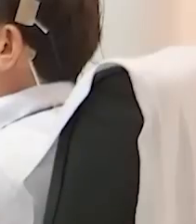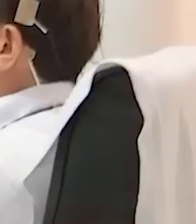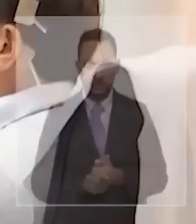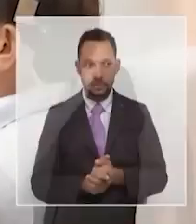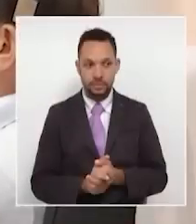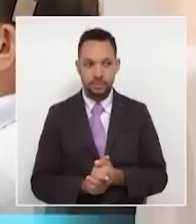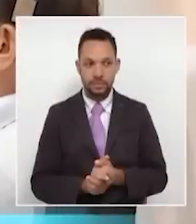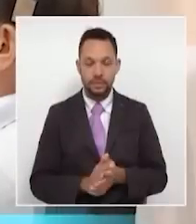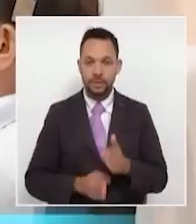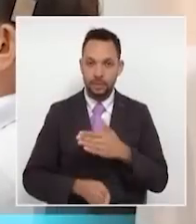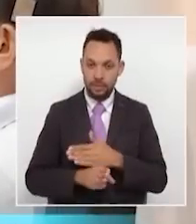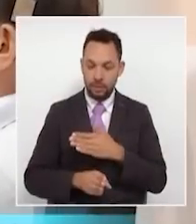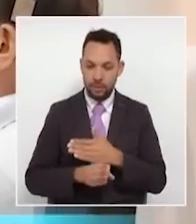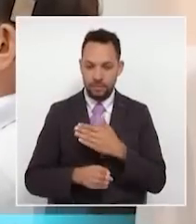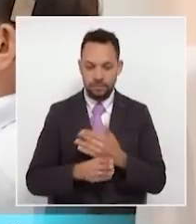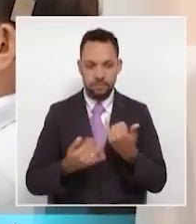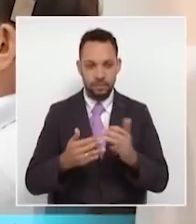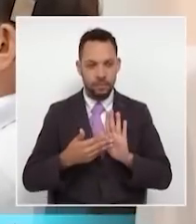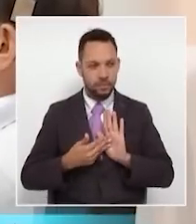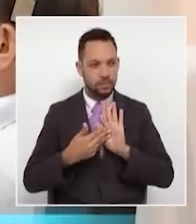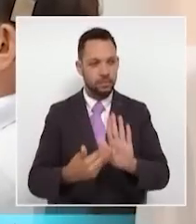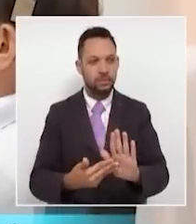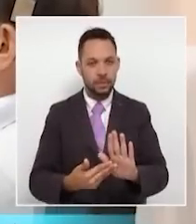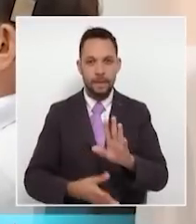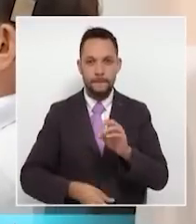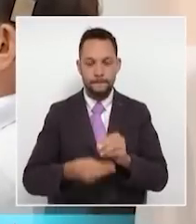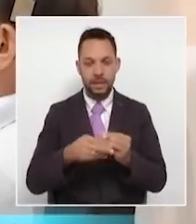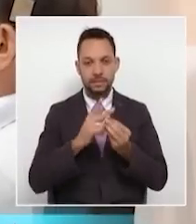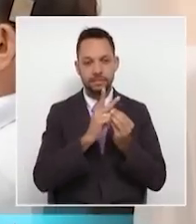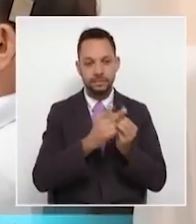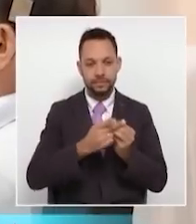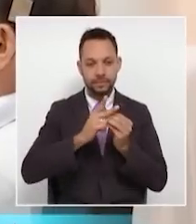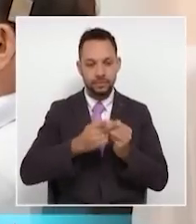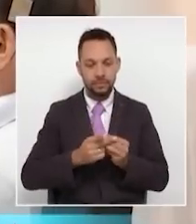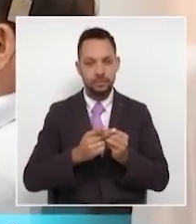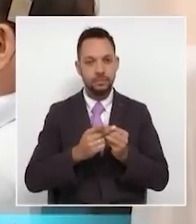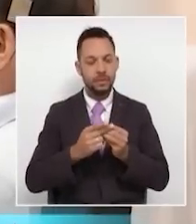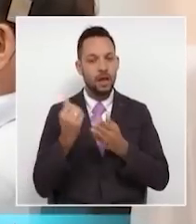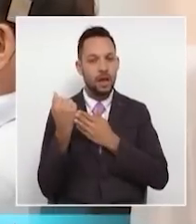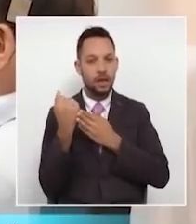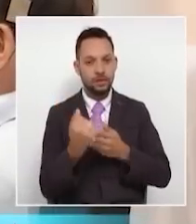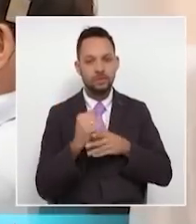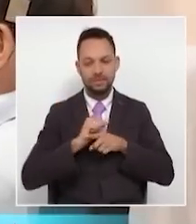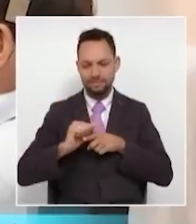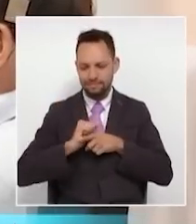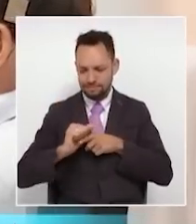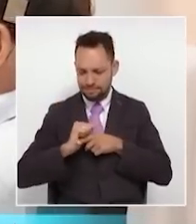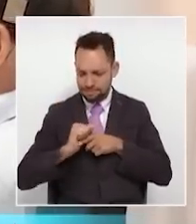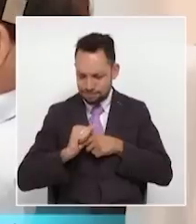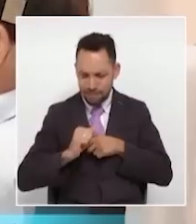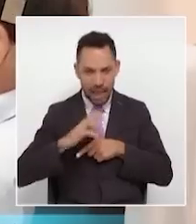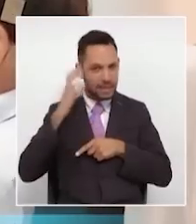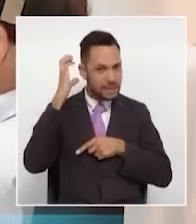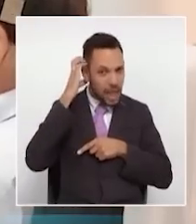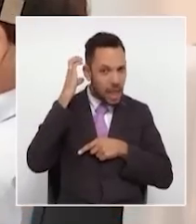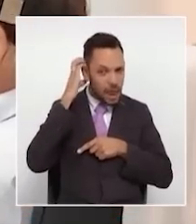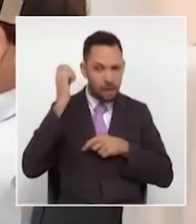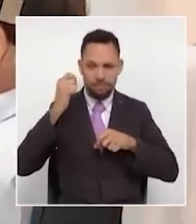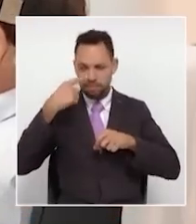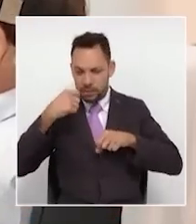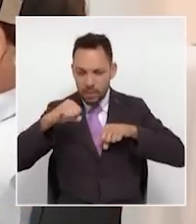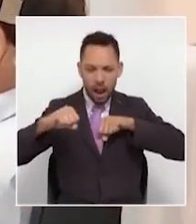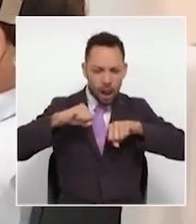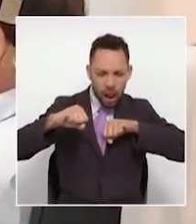bueno aquí les vamos a mostrar otra herramienta de gimnasia cerebral que es muy importante que